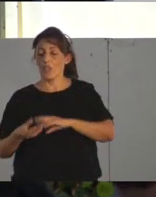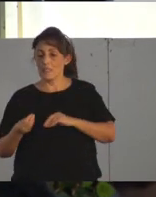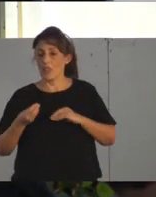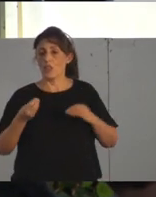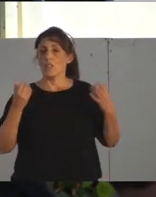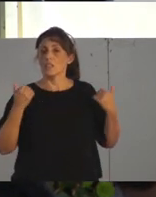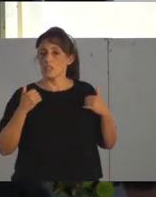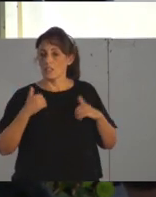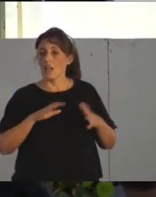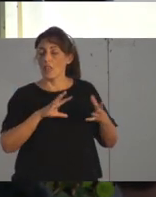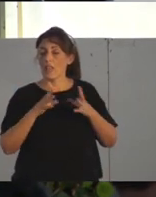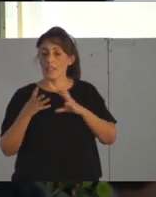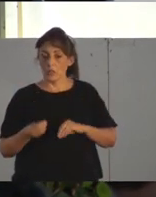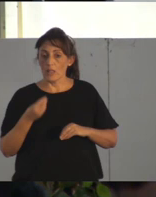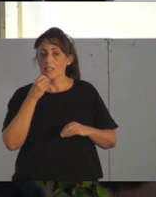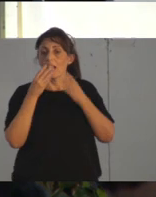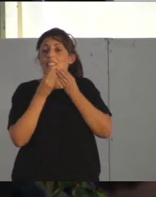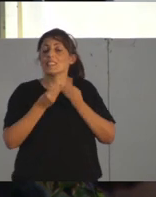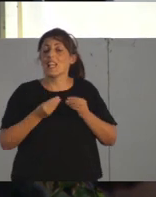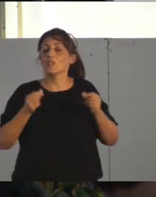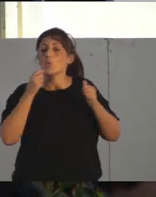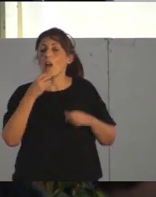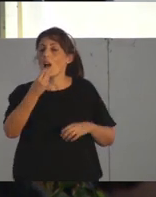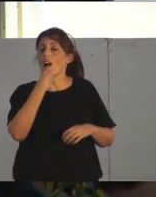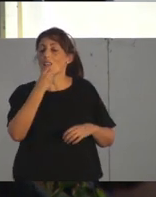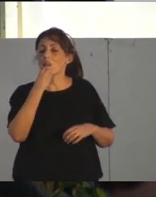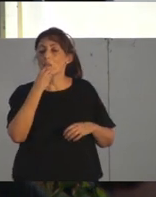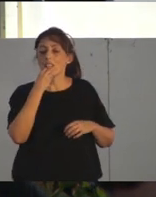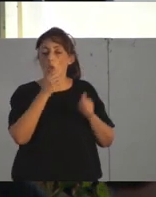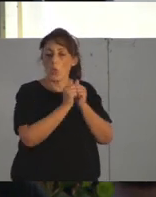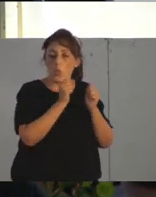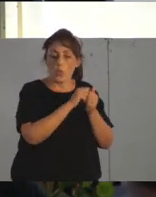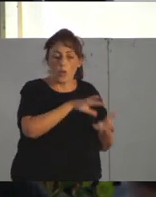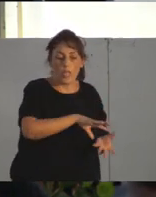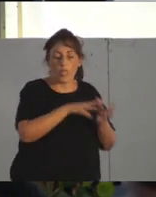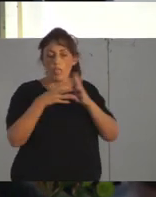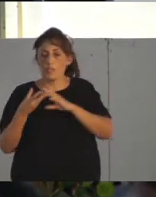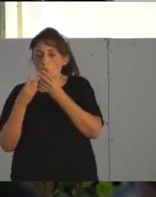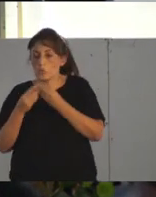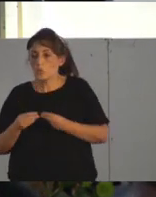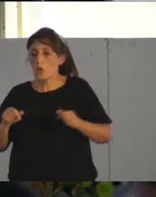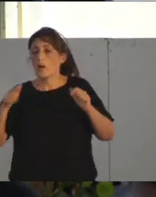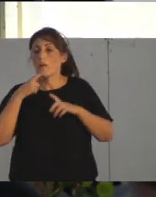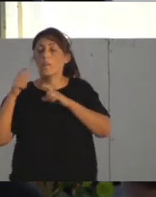todo en la adaptación de la textura de los alimentos sólidos, no eran suficientes para que nuestros comedores se